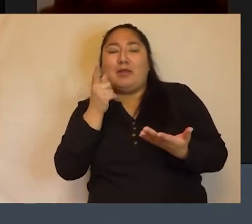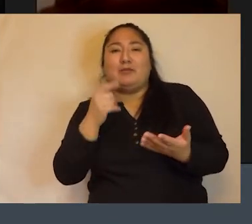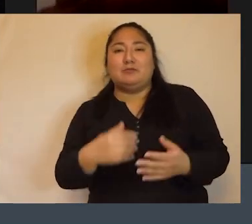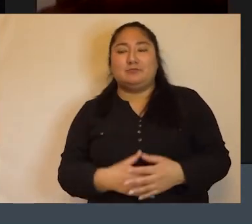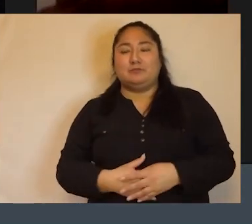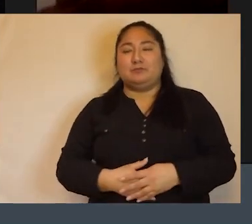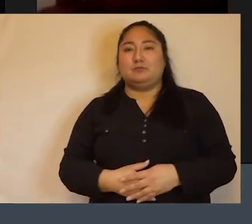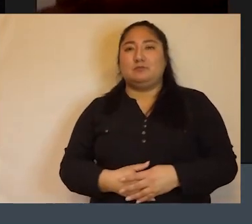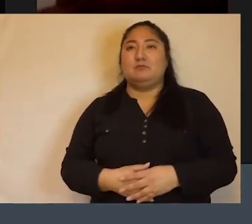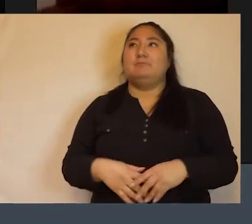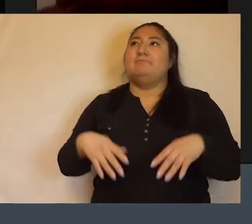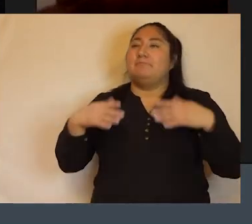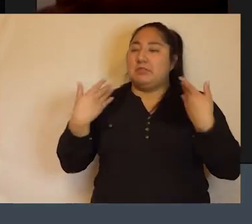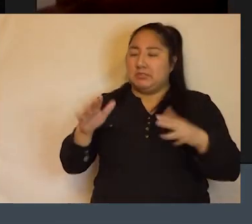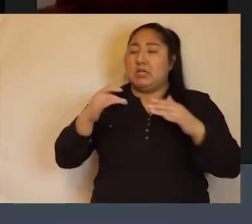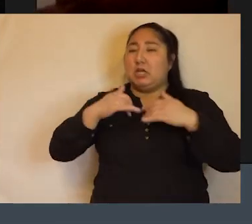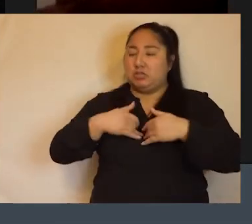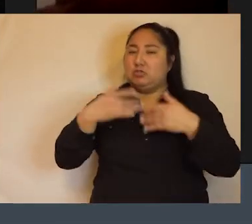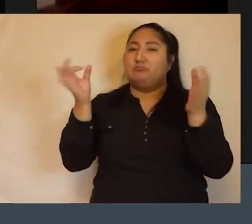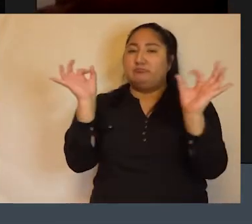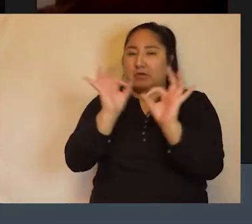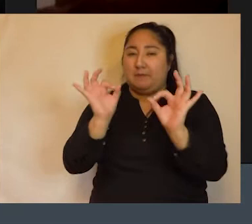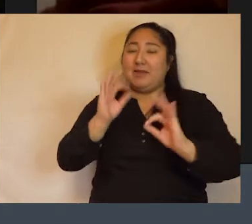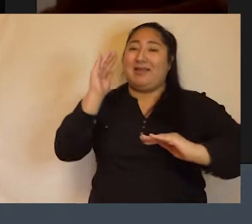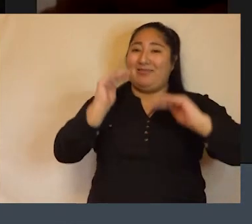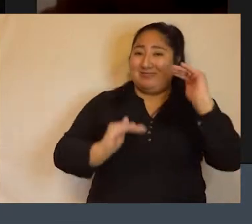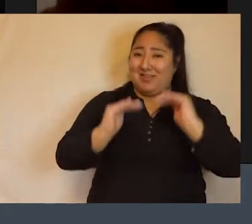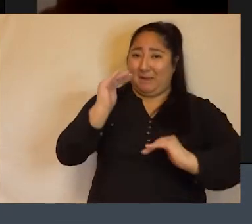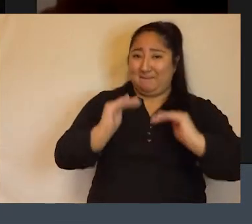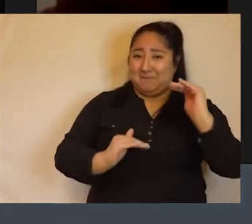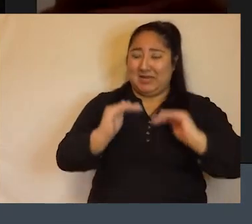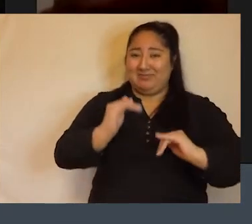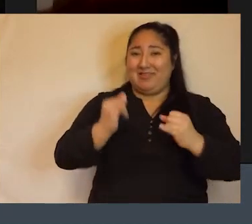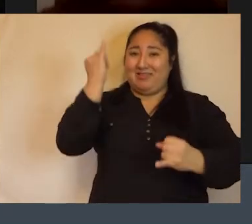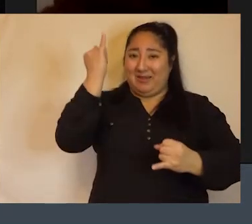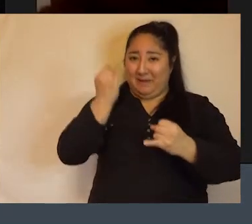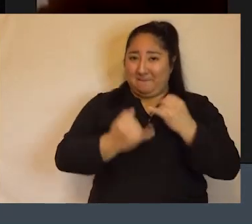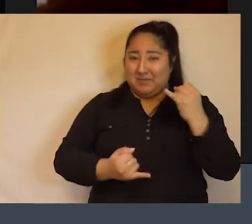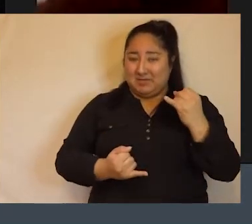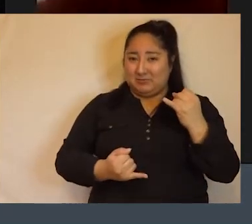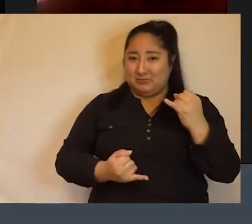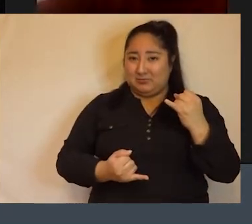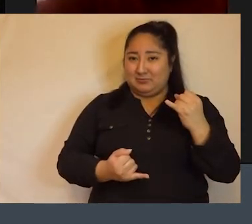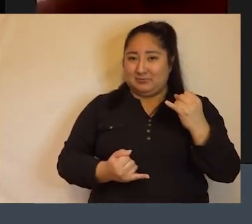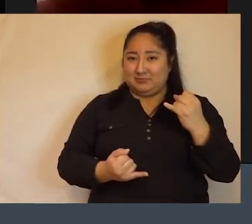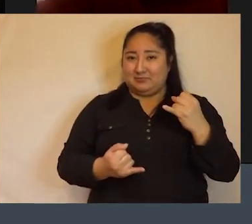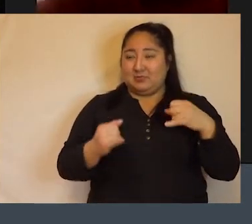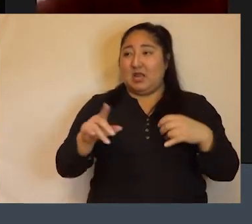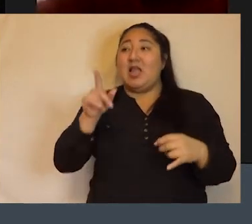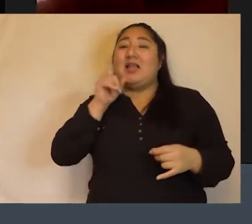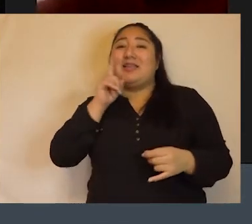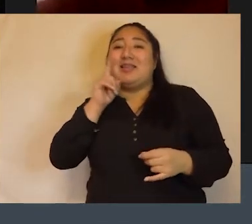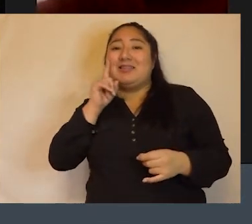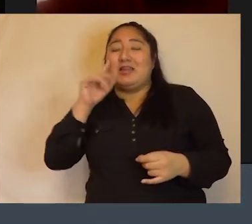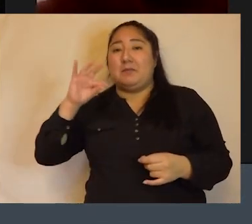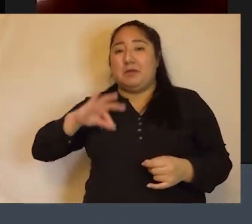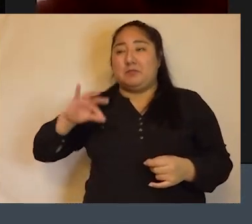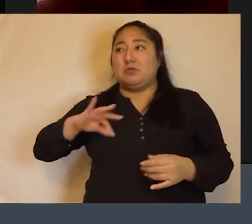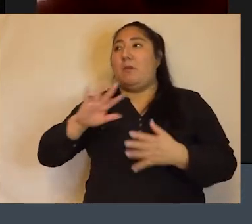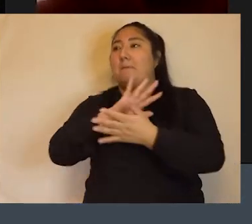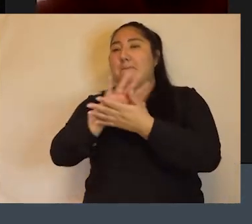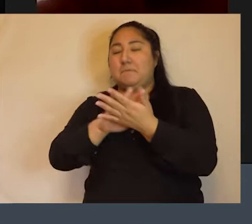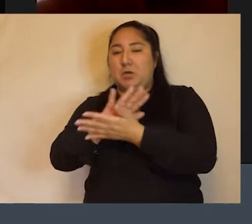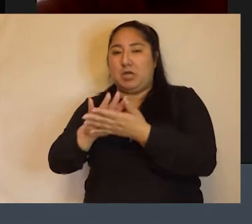Fabián Riveros. Ya, como acabo de decir, va a depender del plazo que tiene para